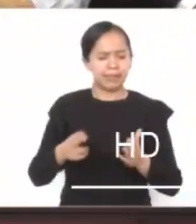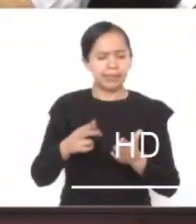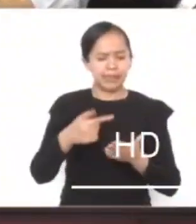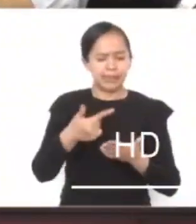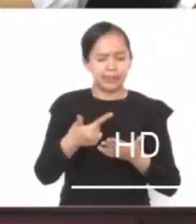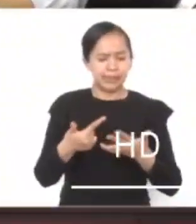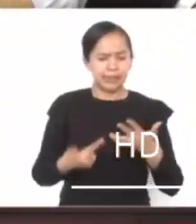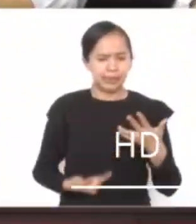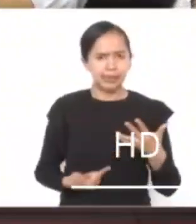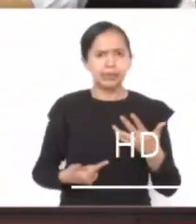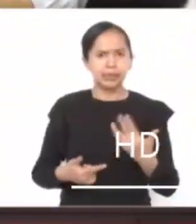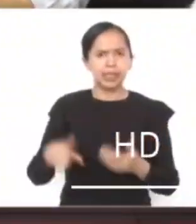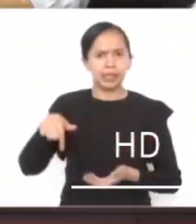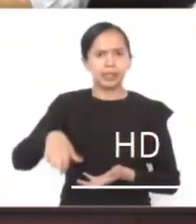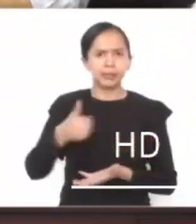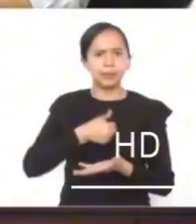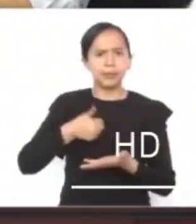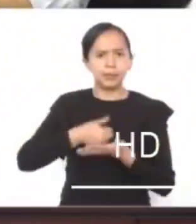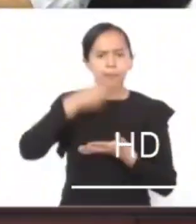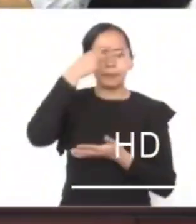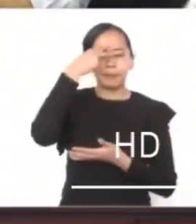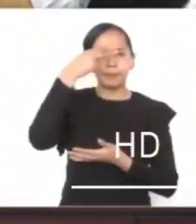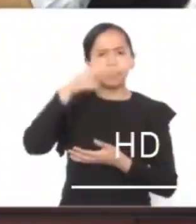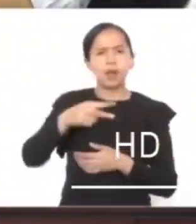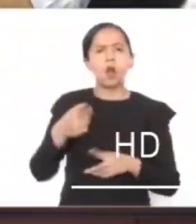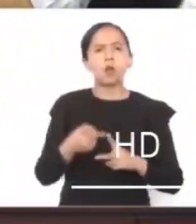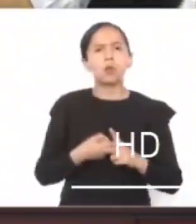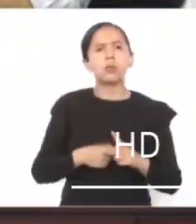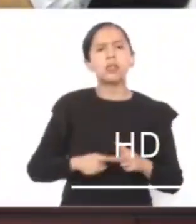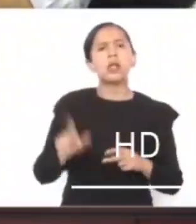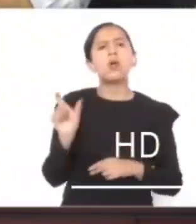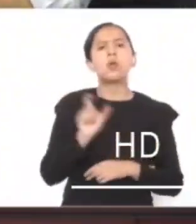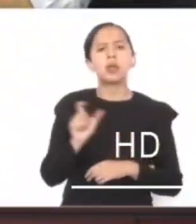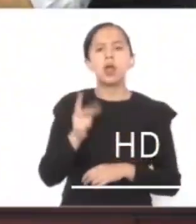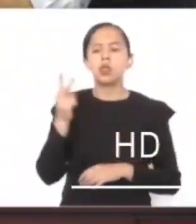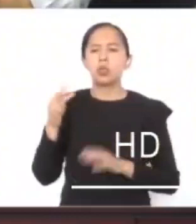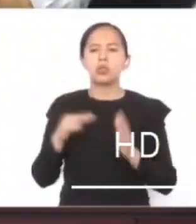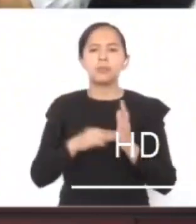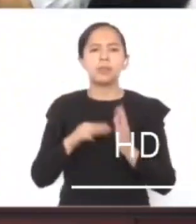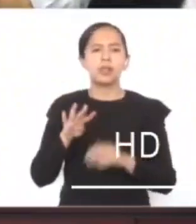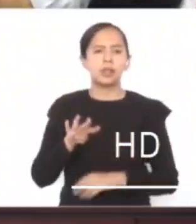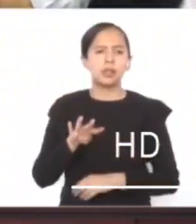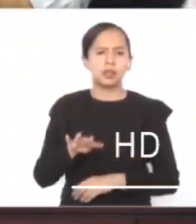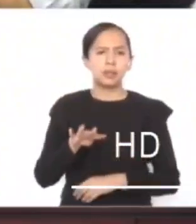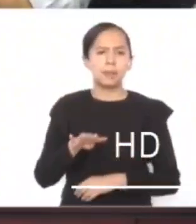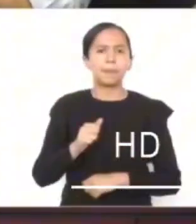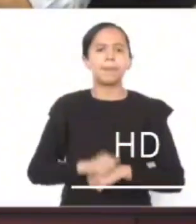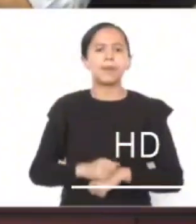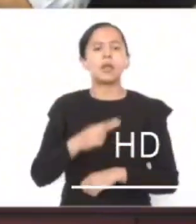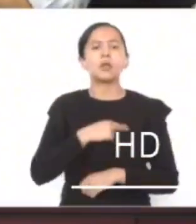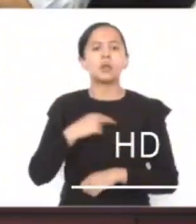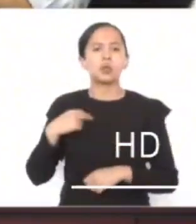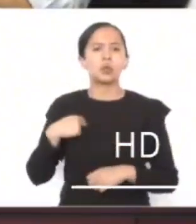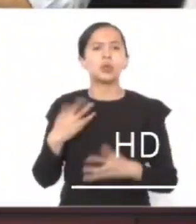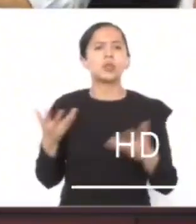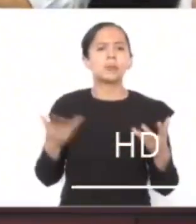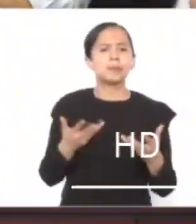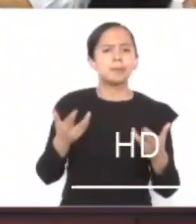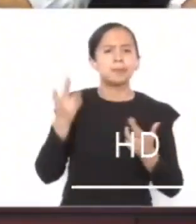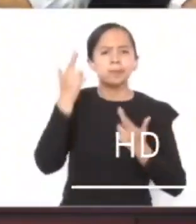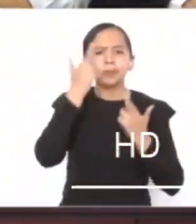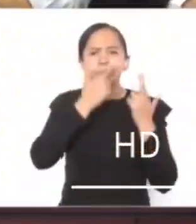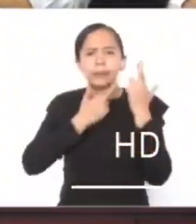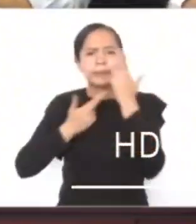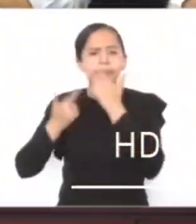emergencia sísmica de la Ciudad de México, esto fue al inicio del 2019, pues hicimos un ejercicio